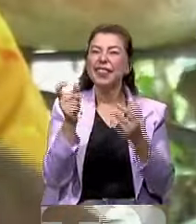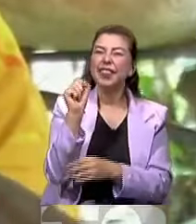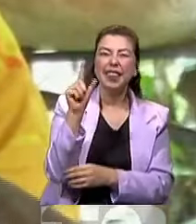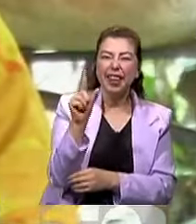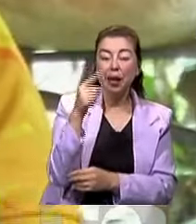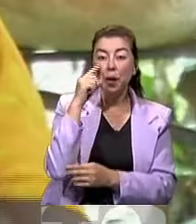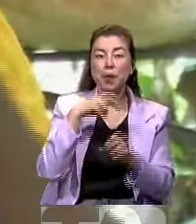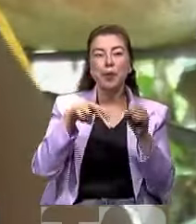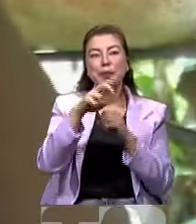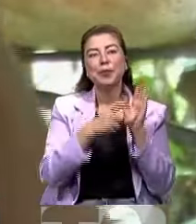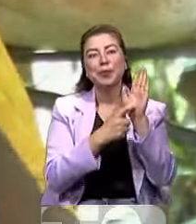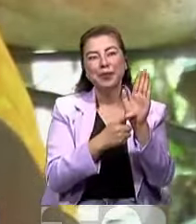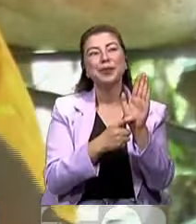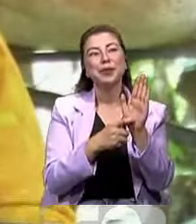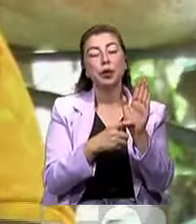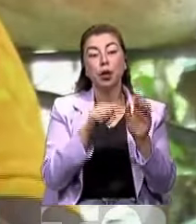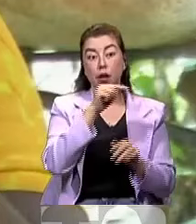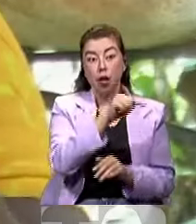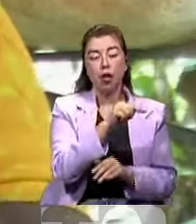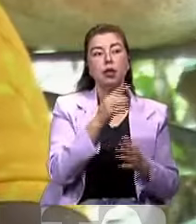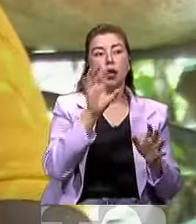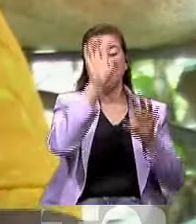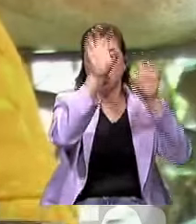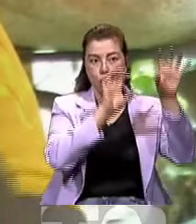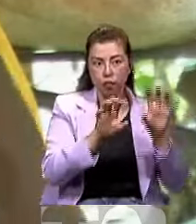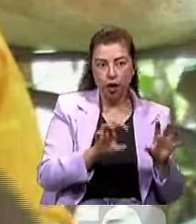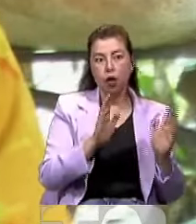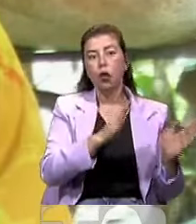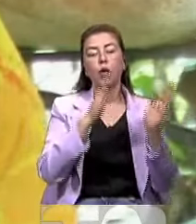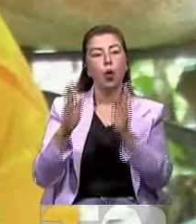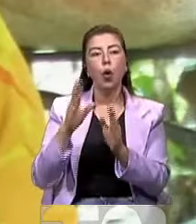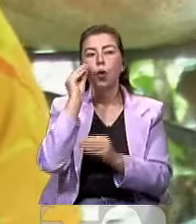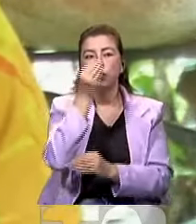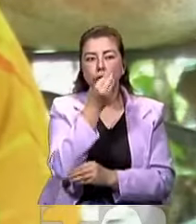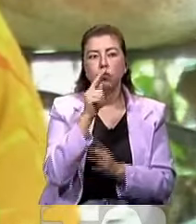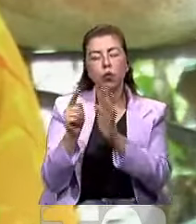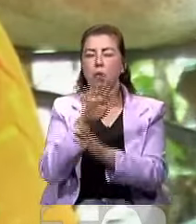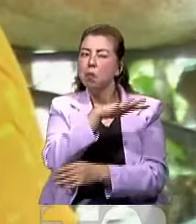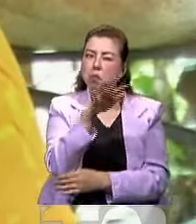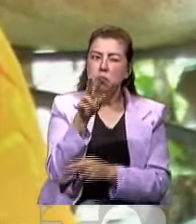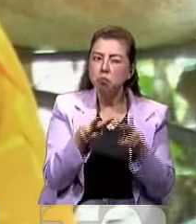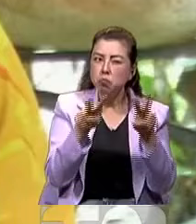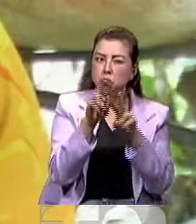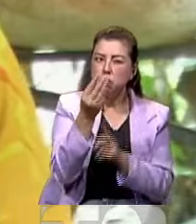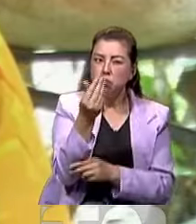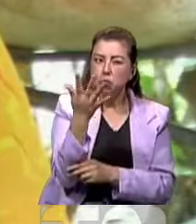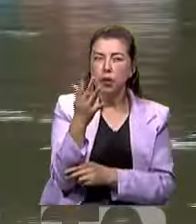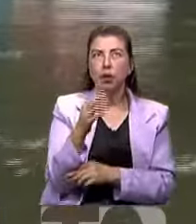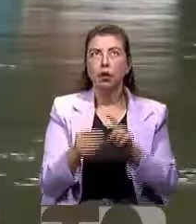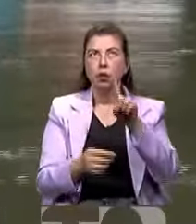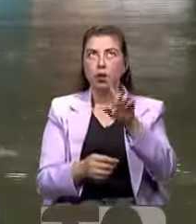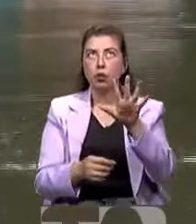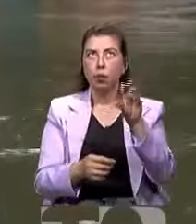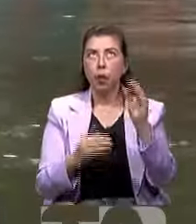es Flora, Museo y Boya. Tiene un costo aproximadamente de 150 mil pesos.